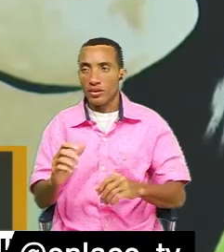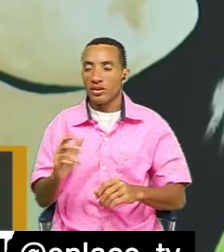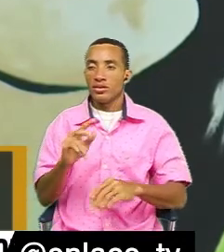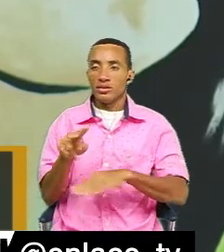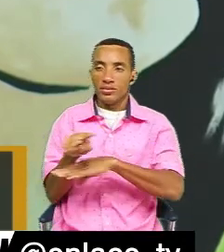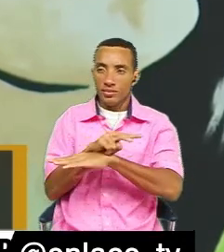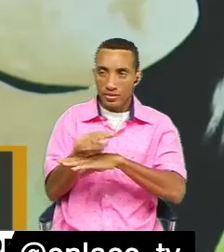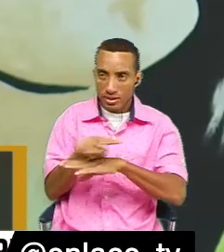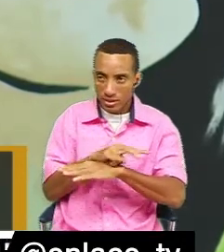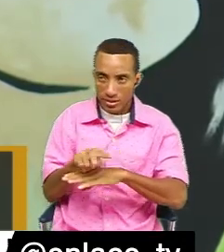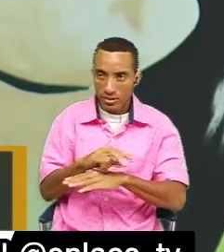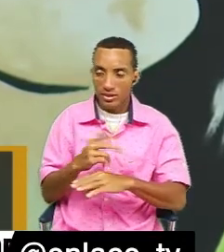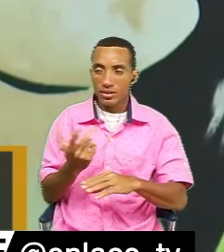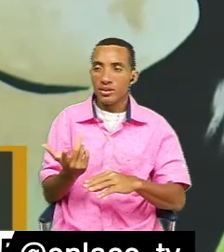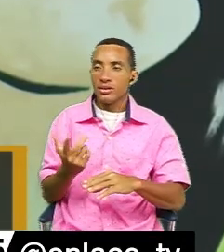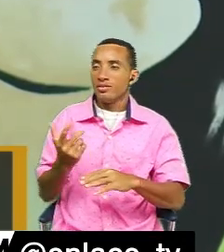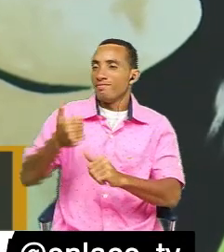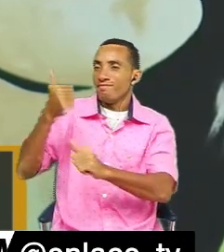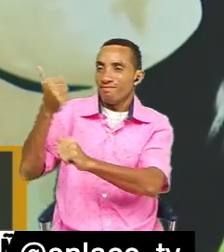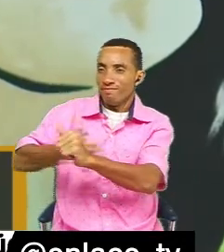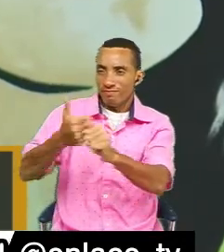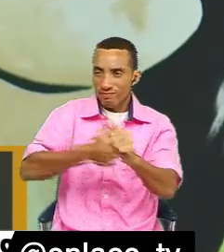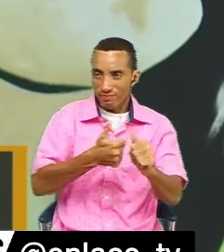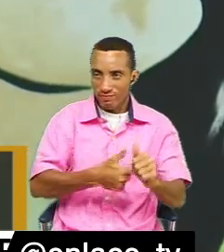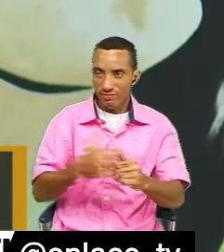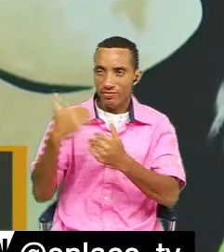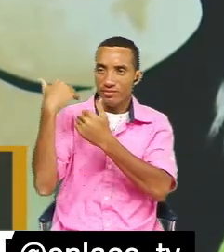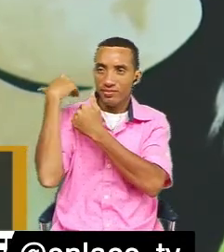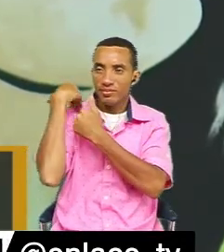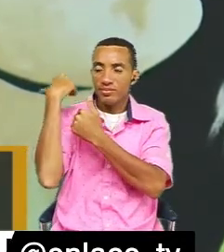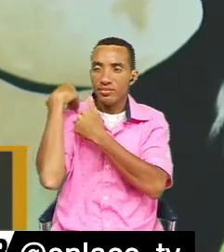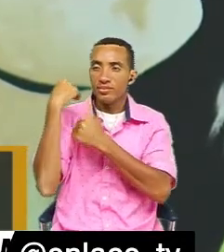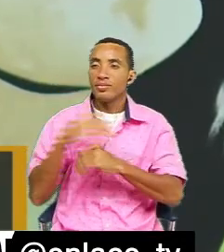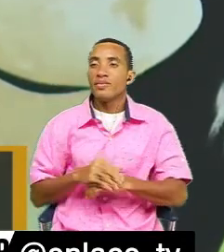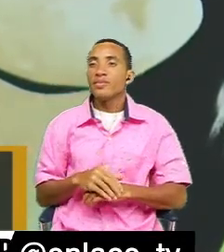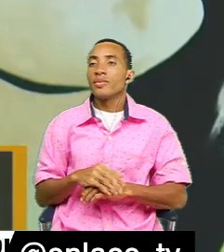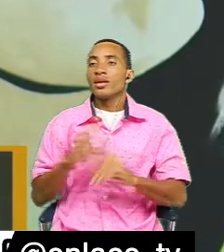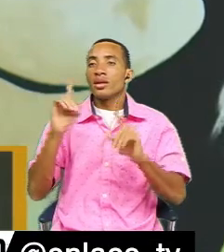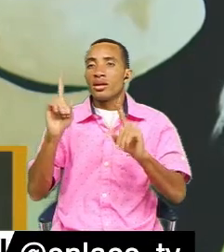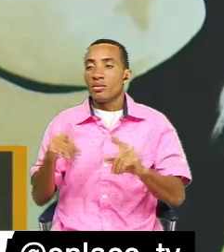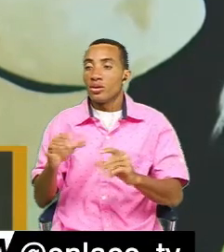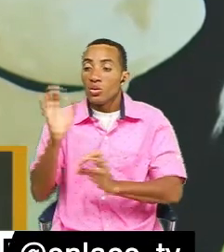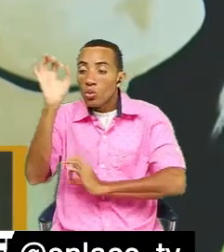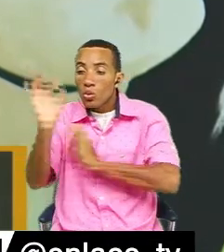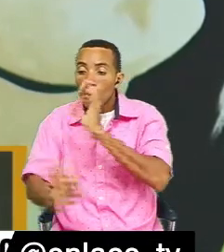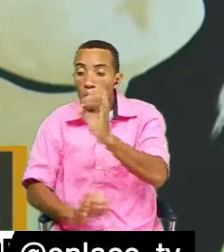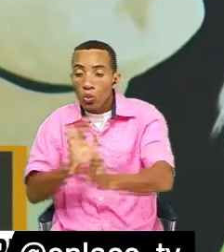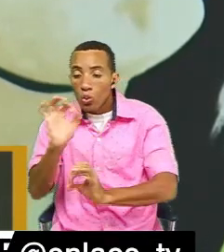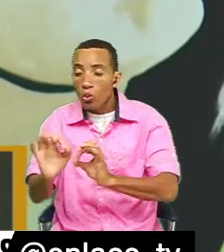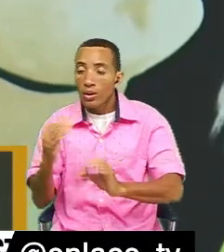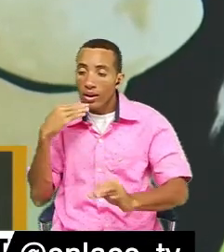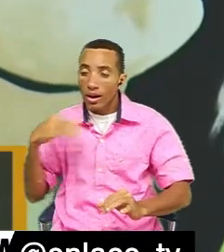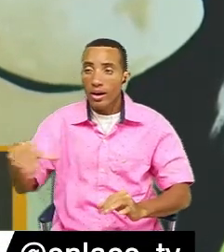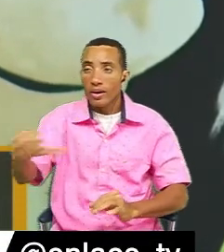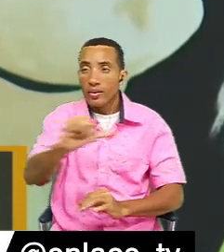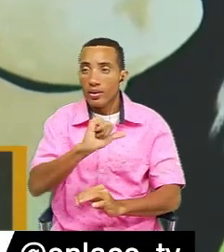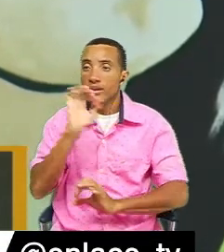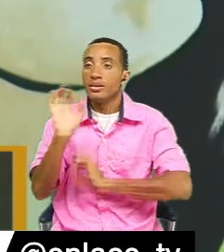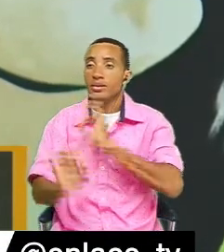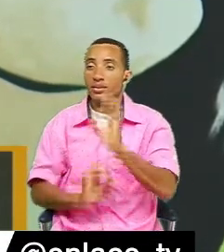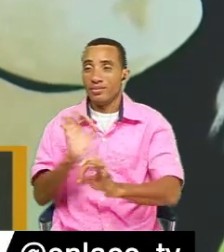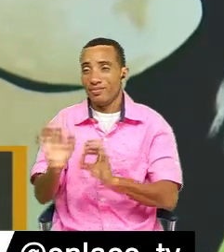los entes que tienen una corresponsabilidad en la garantía a la seguridad de la vida de las mujeres, a que se juegue el papel